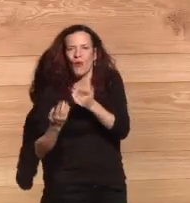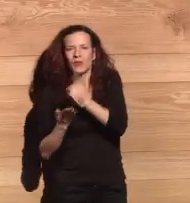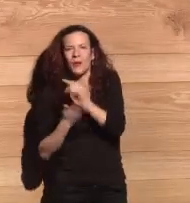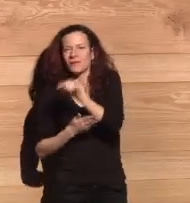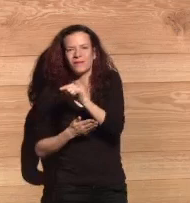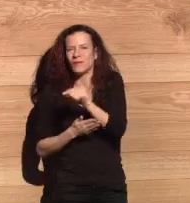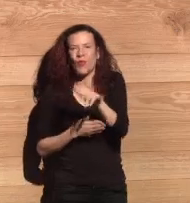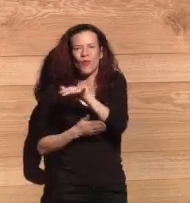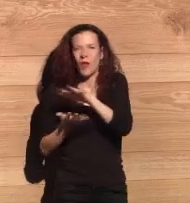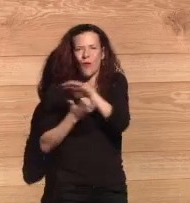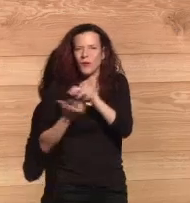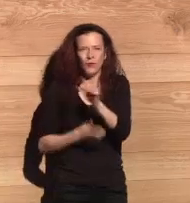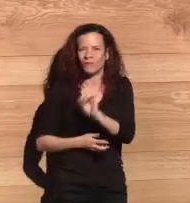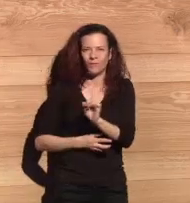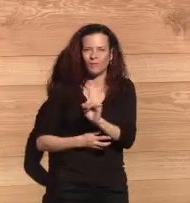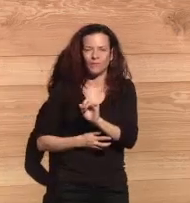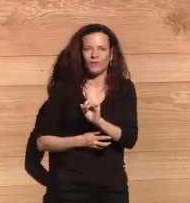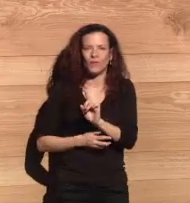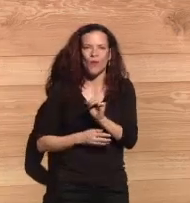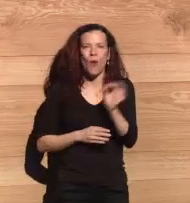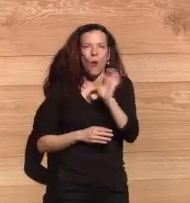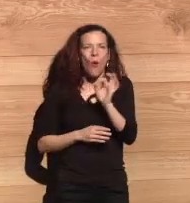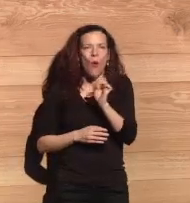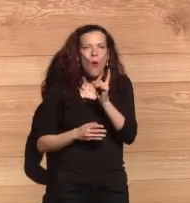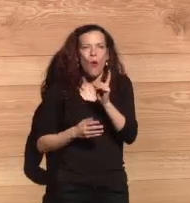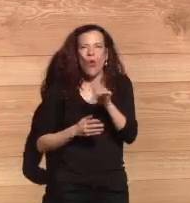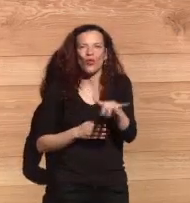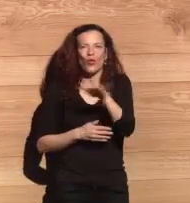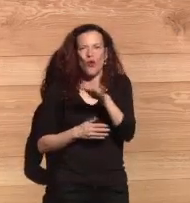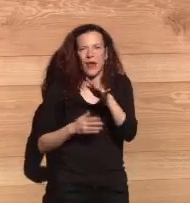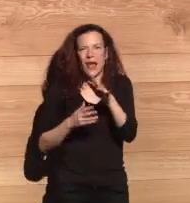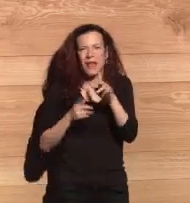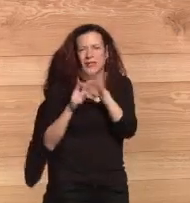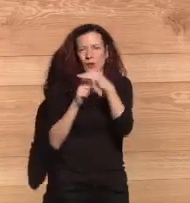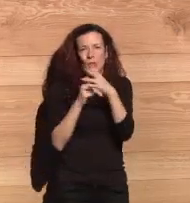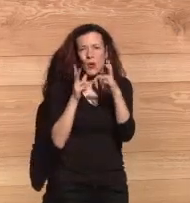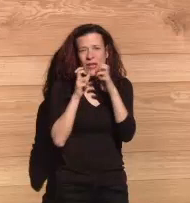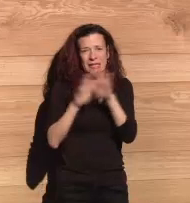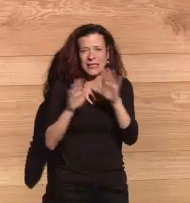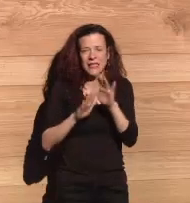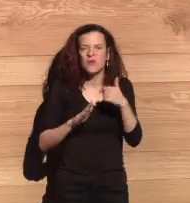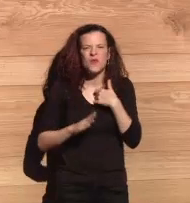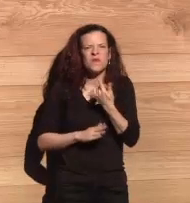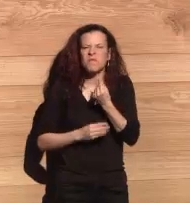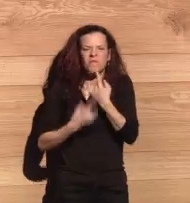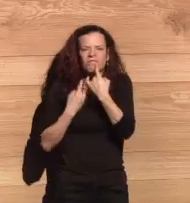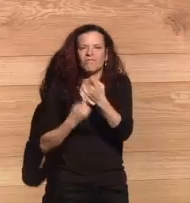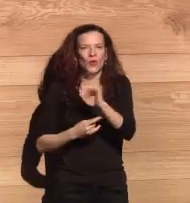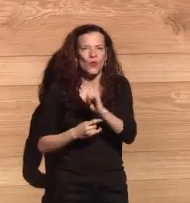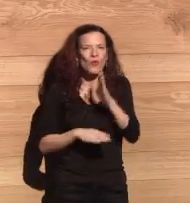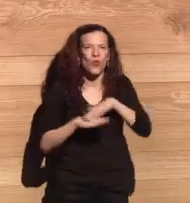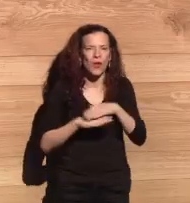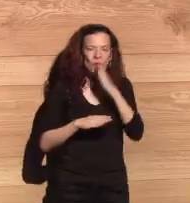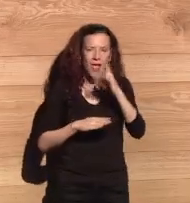estando en una zona de conflicto o de calamidades de cualquier tipo, entre otras cosas porque